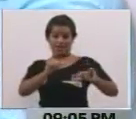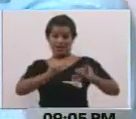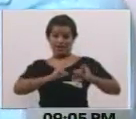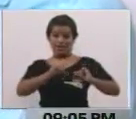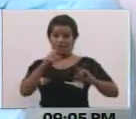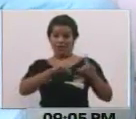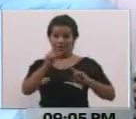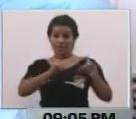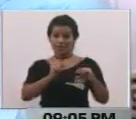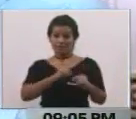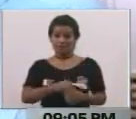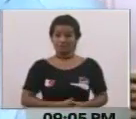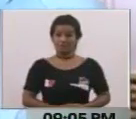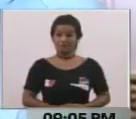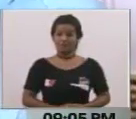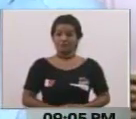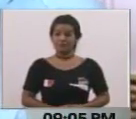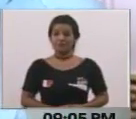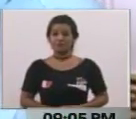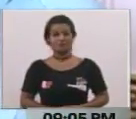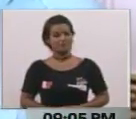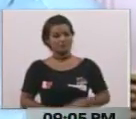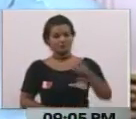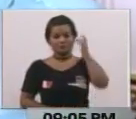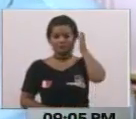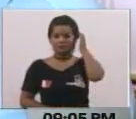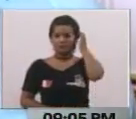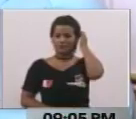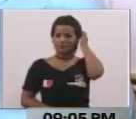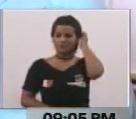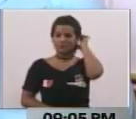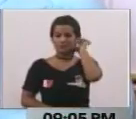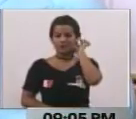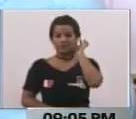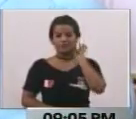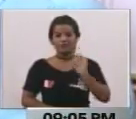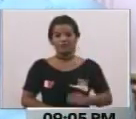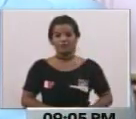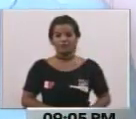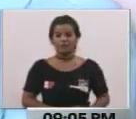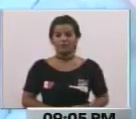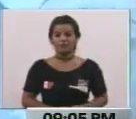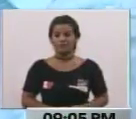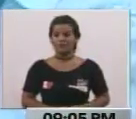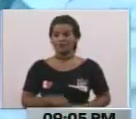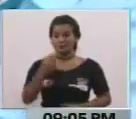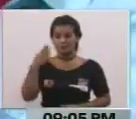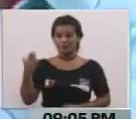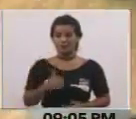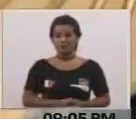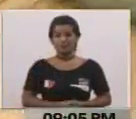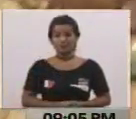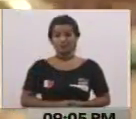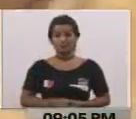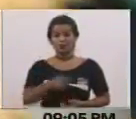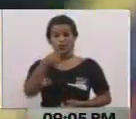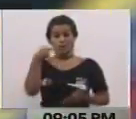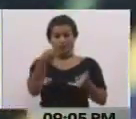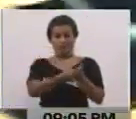Al lado de los círculos olímpicos. Aquí está. Estrella bella, a ver, con el nombre de Francisca